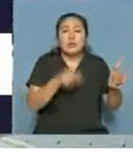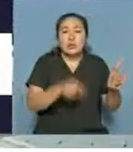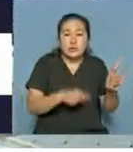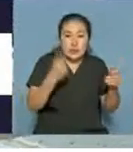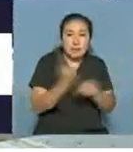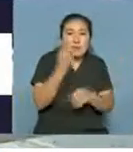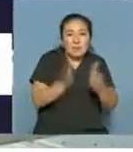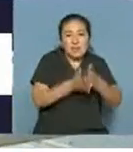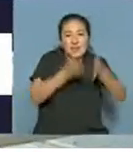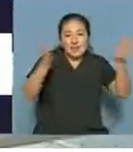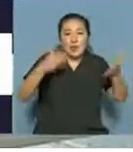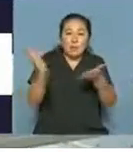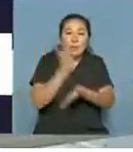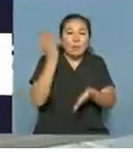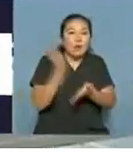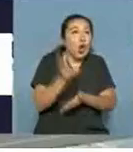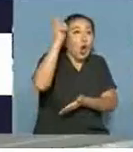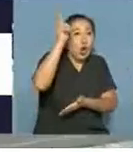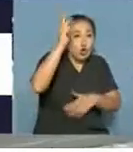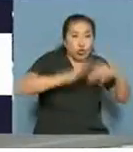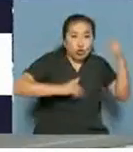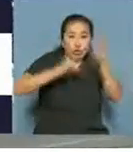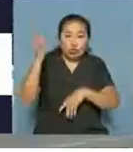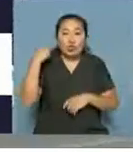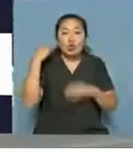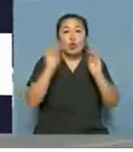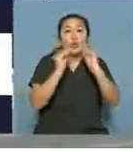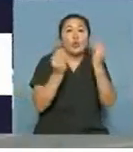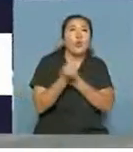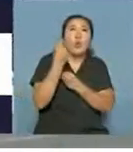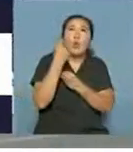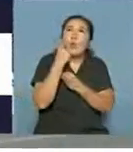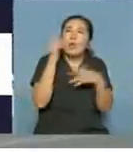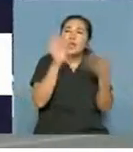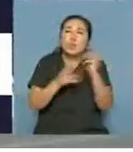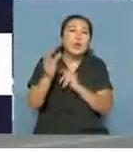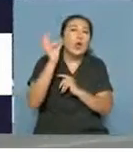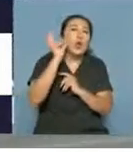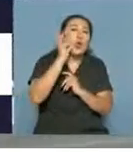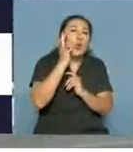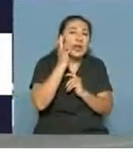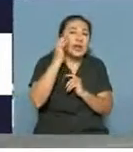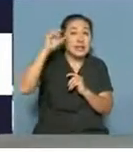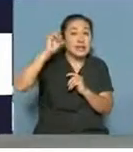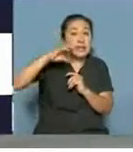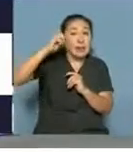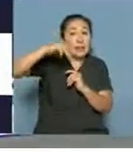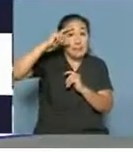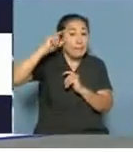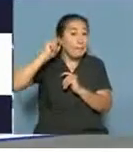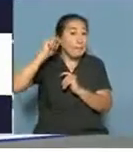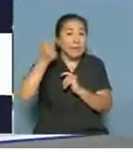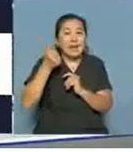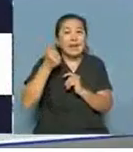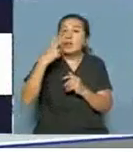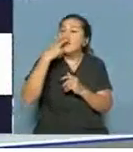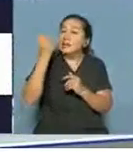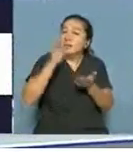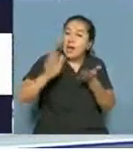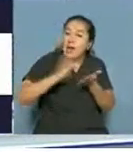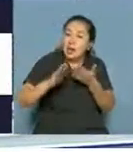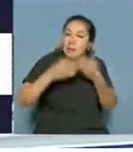etapa. Se van a producir 8 parques, un total de 48 megas de producción, energía limpia y sustentable,